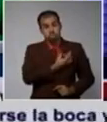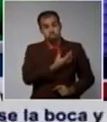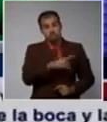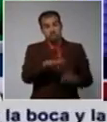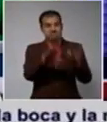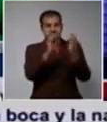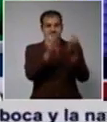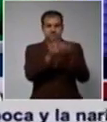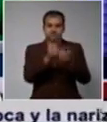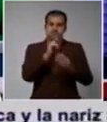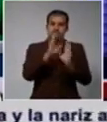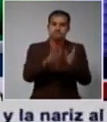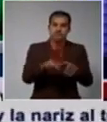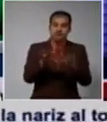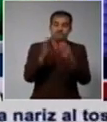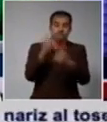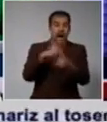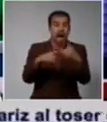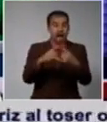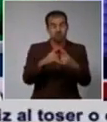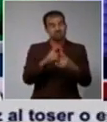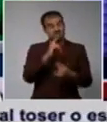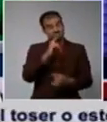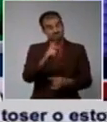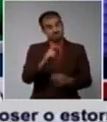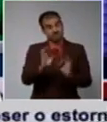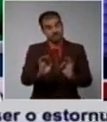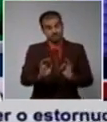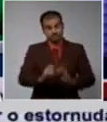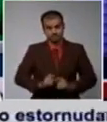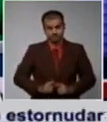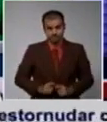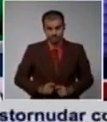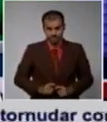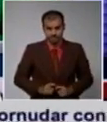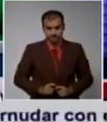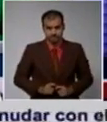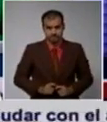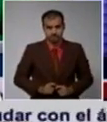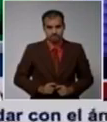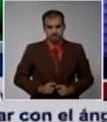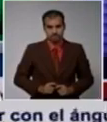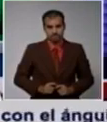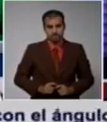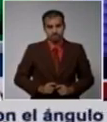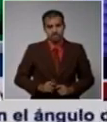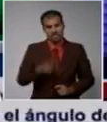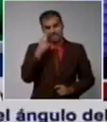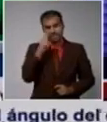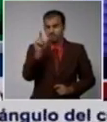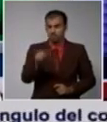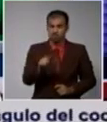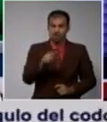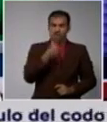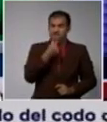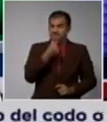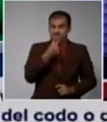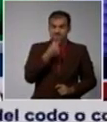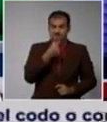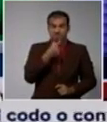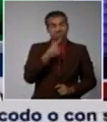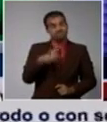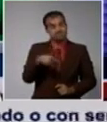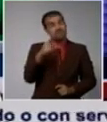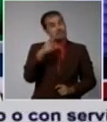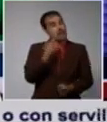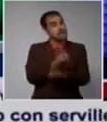cualquier familiar y de cualquier persona, pero cuando ya es una persona así de esa edad, pues realmente significa